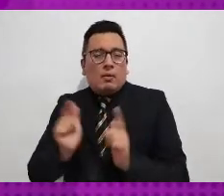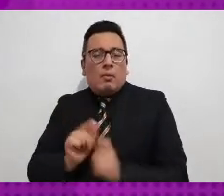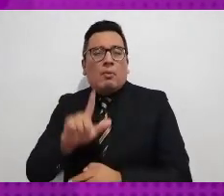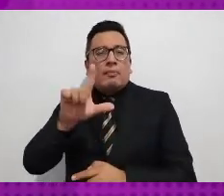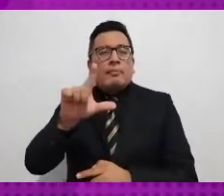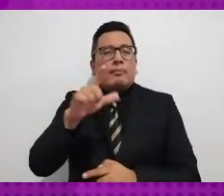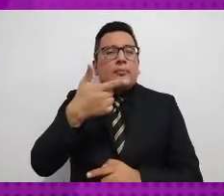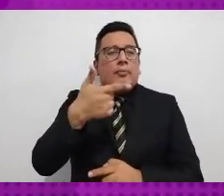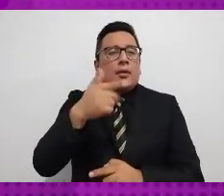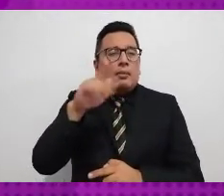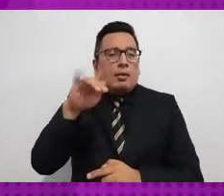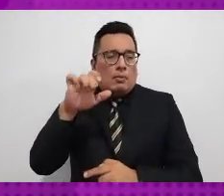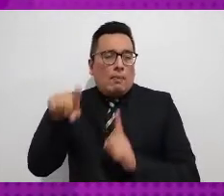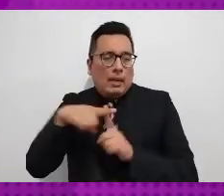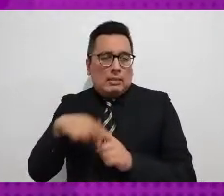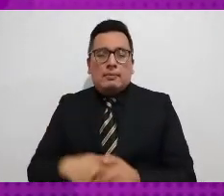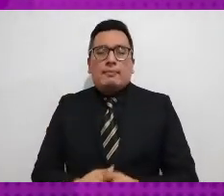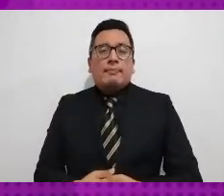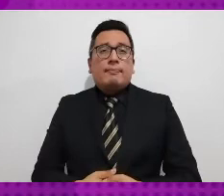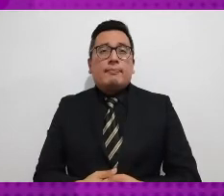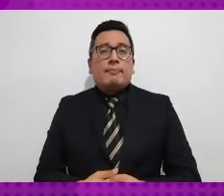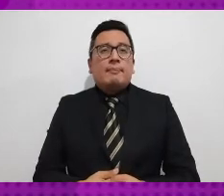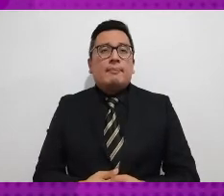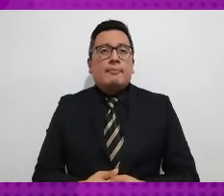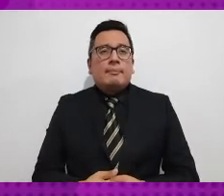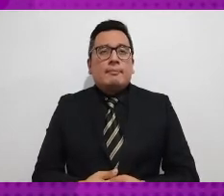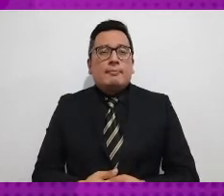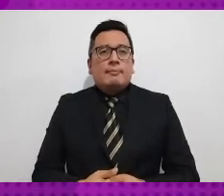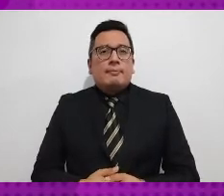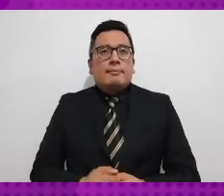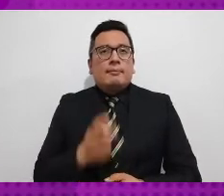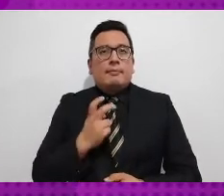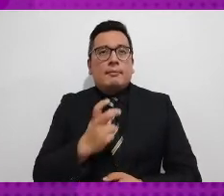dentro de la diversidad y que permiten al instituto pues,